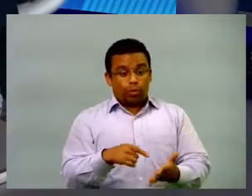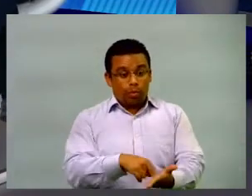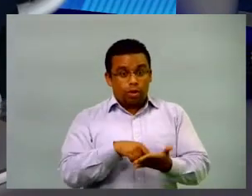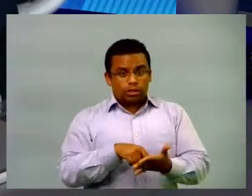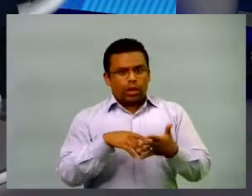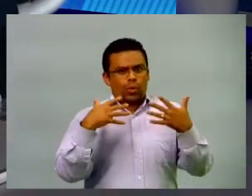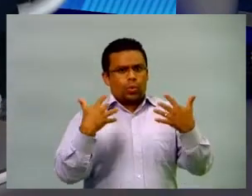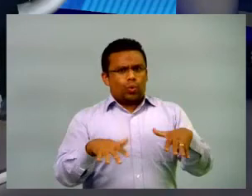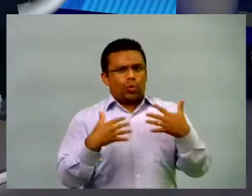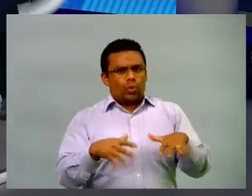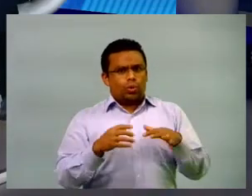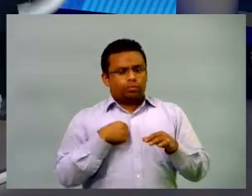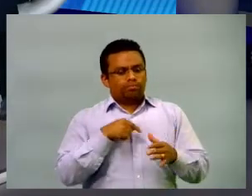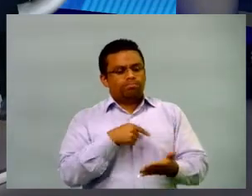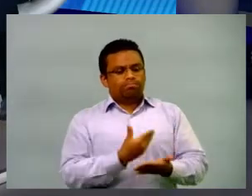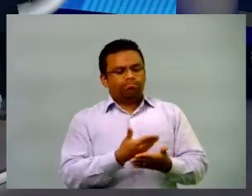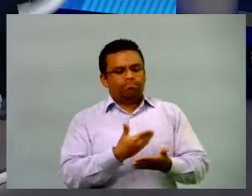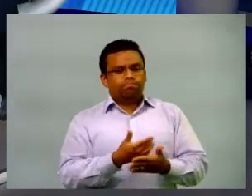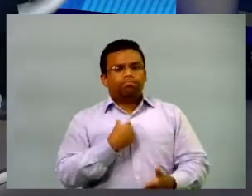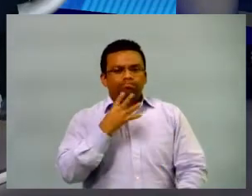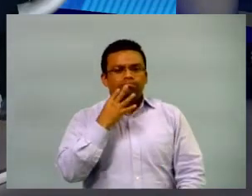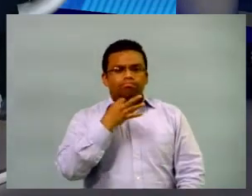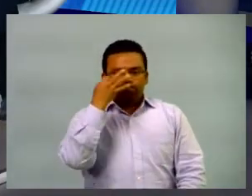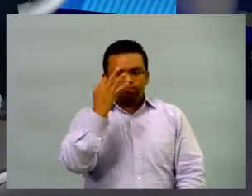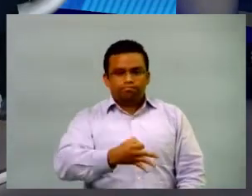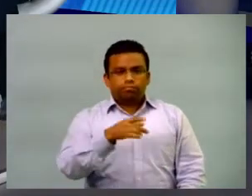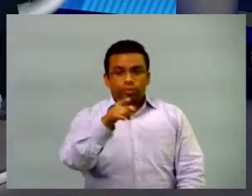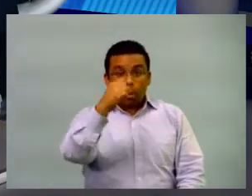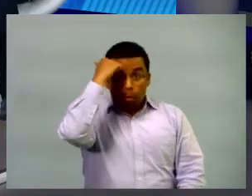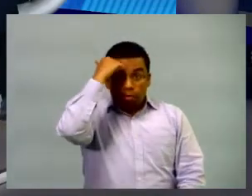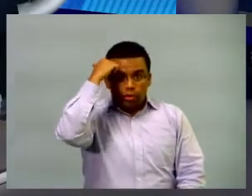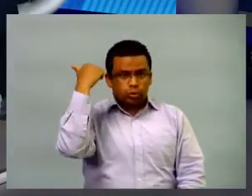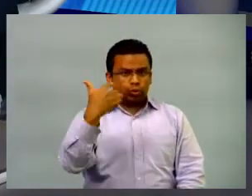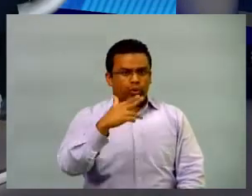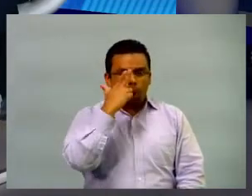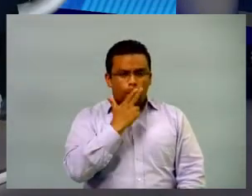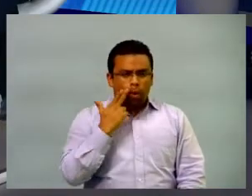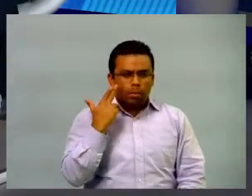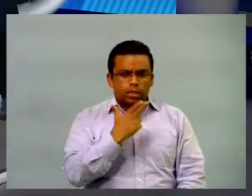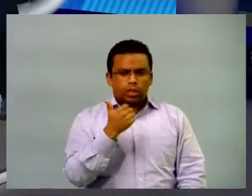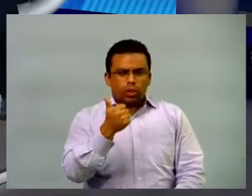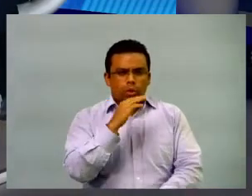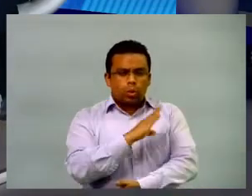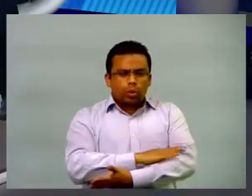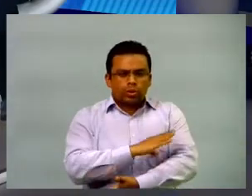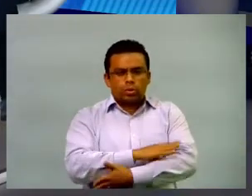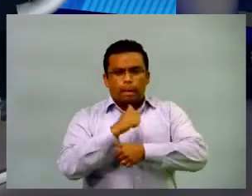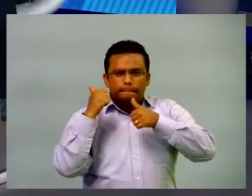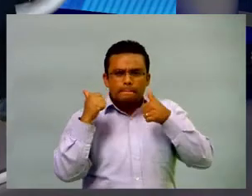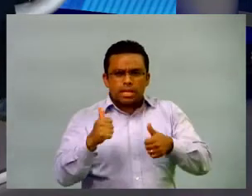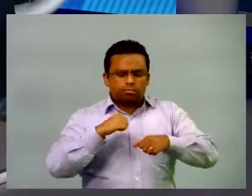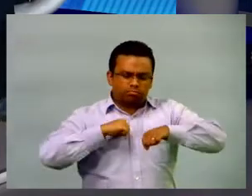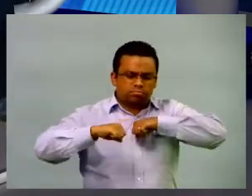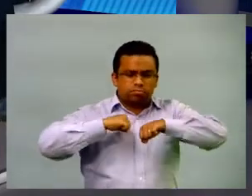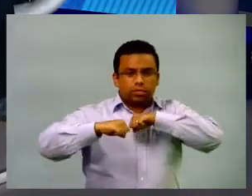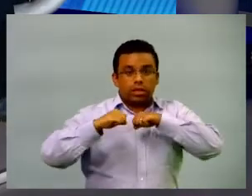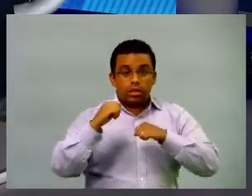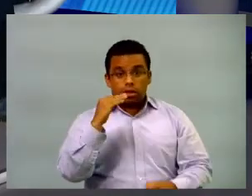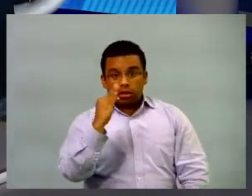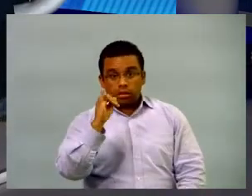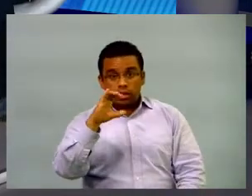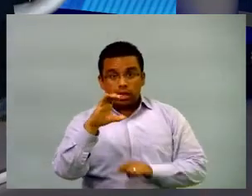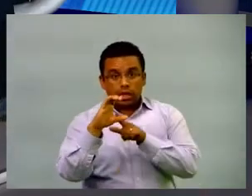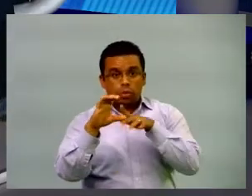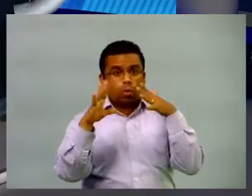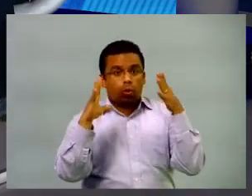mostrar, porque eso quiere decir que tenemos unos docentes absolutamente comprometidos y que realmente están viendo en las TIC una